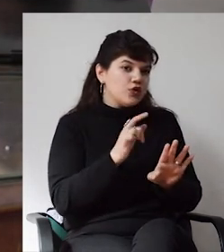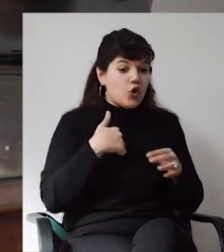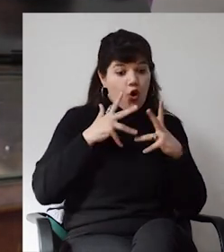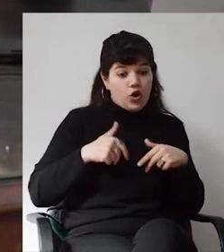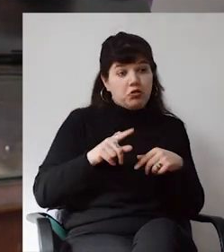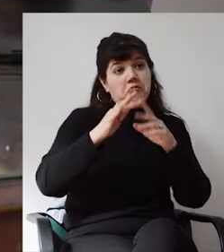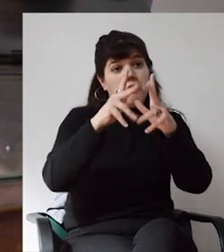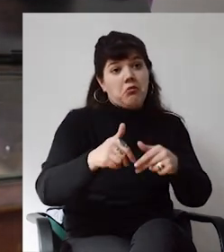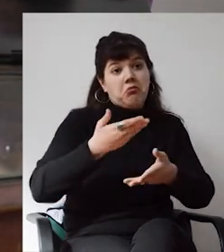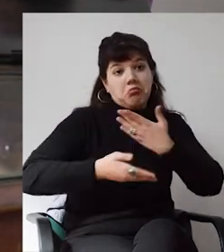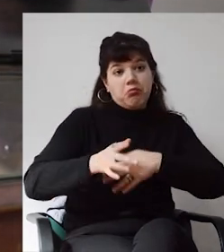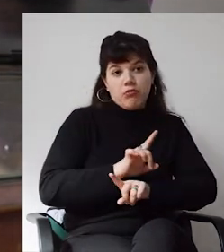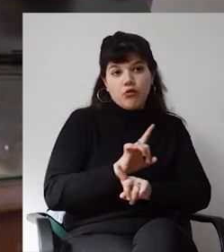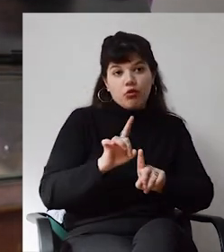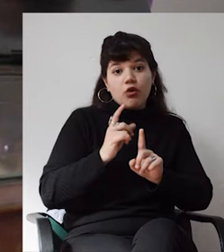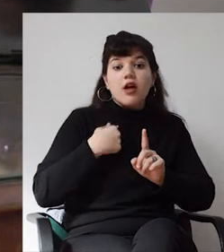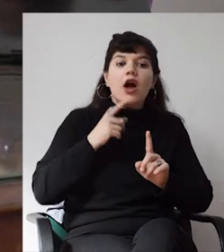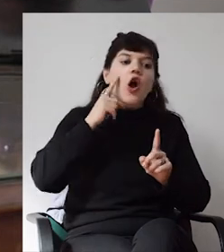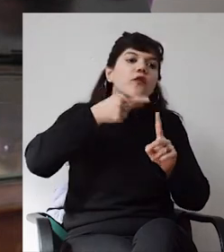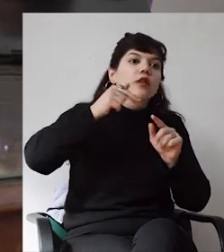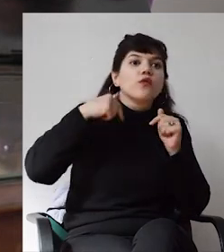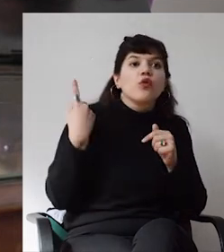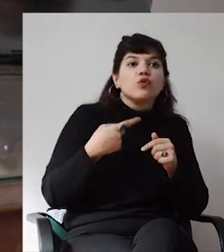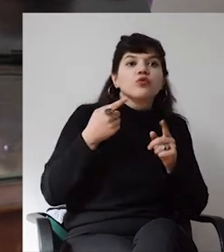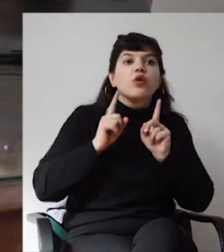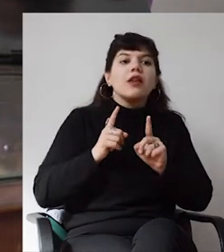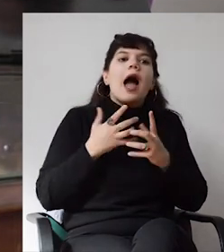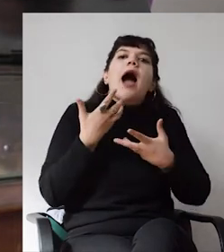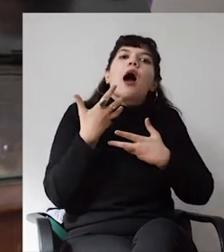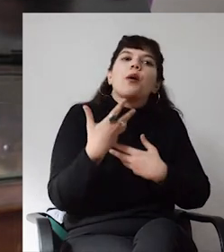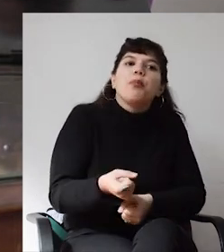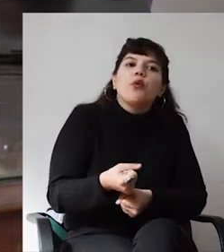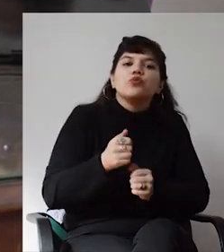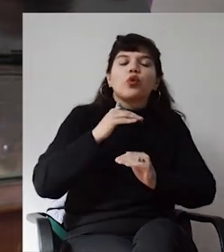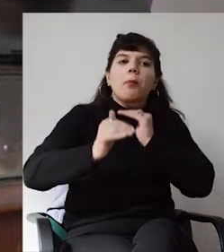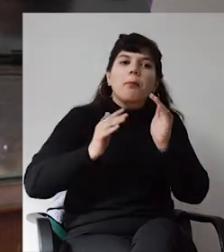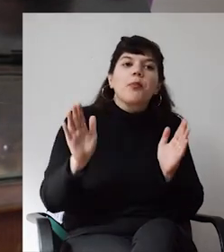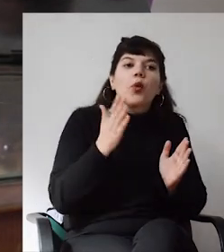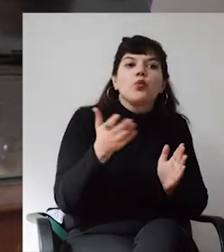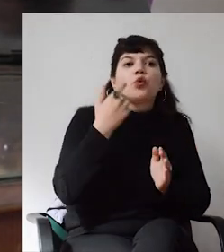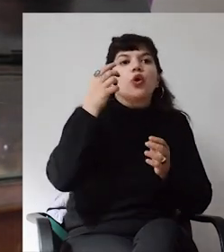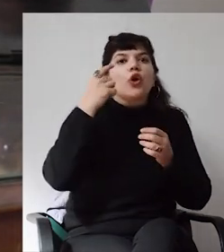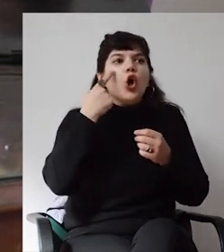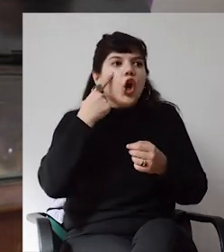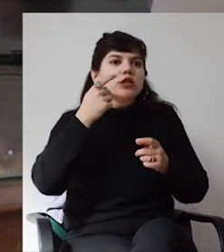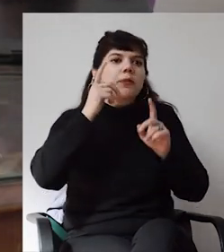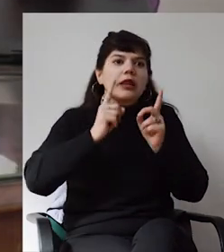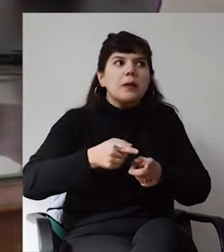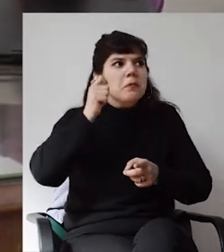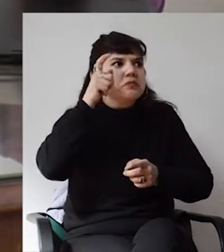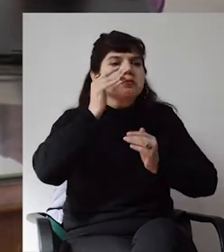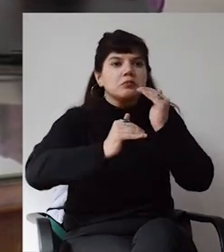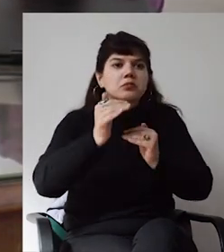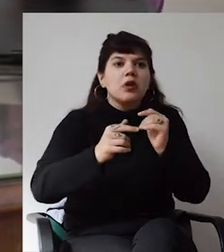gestión. El cometido nuestro es contribuir al proceso de producción de conocimiento y desarrollo